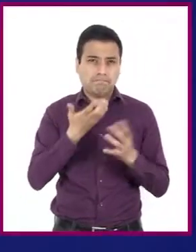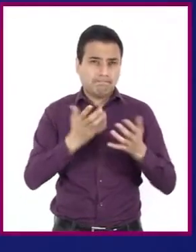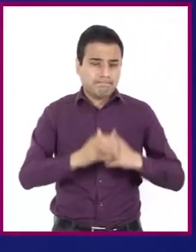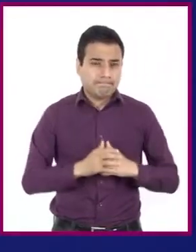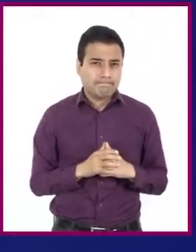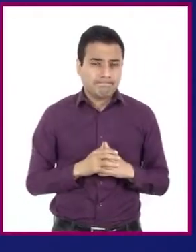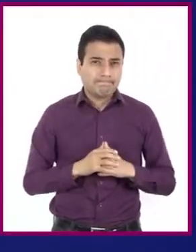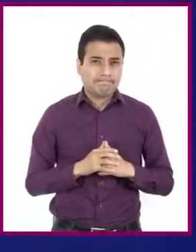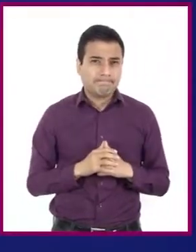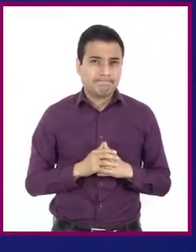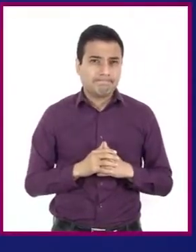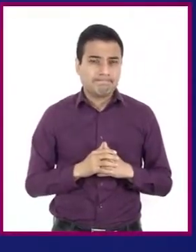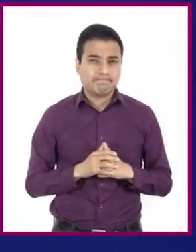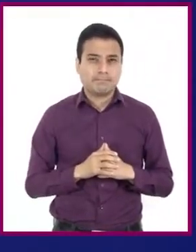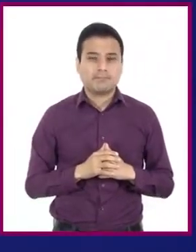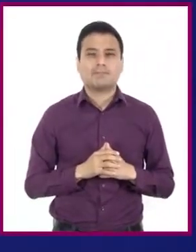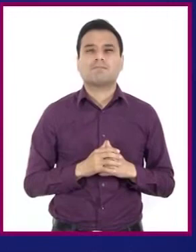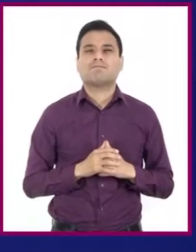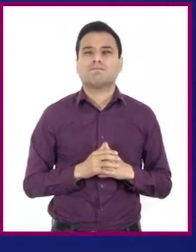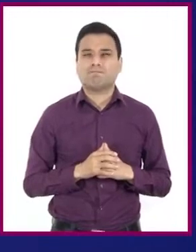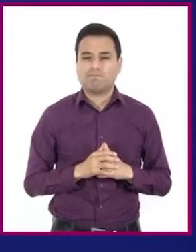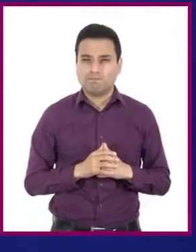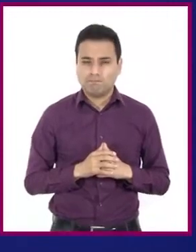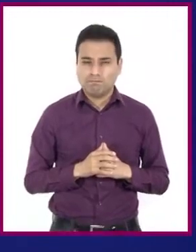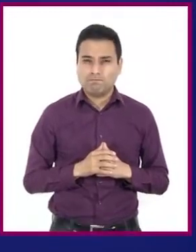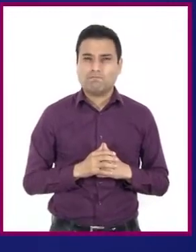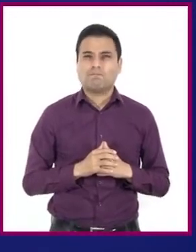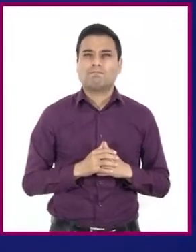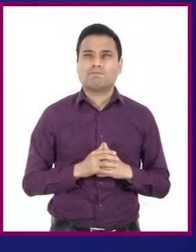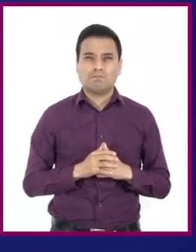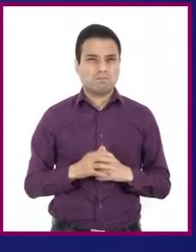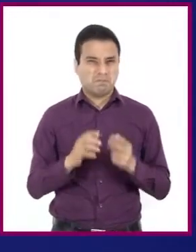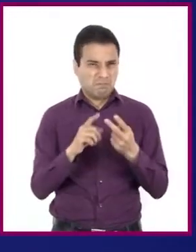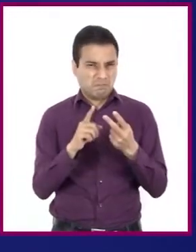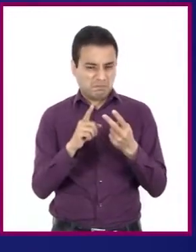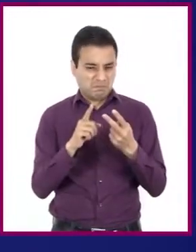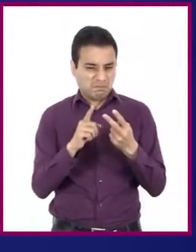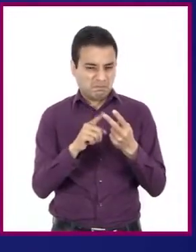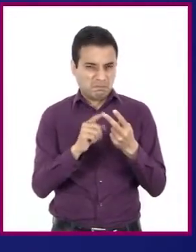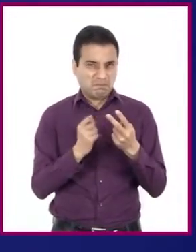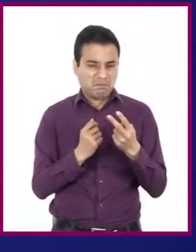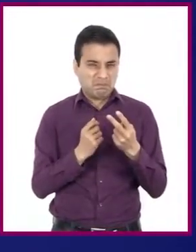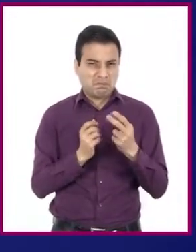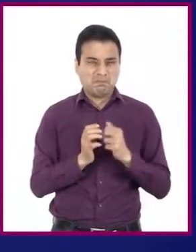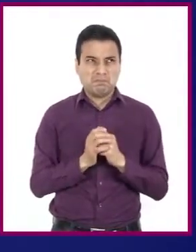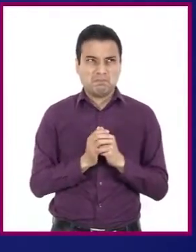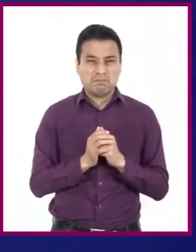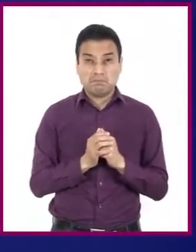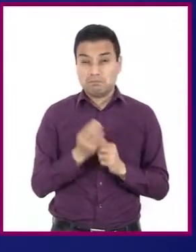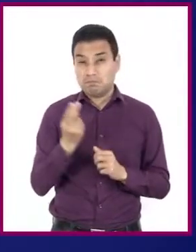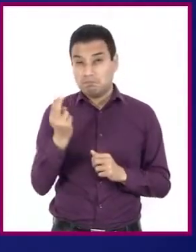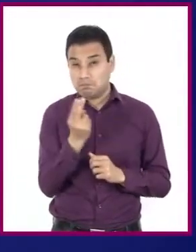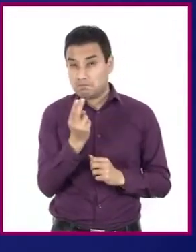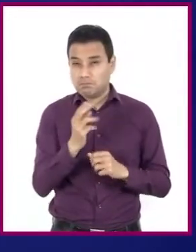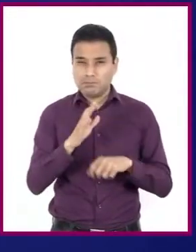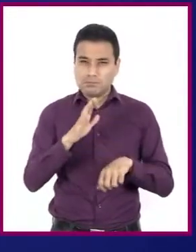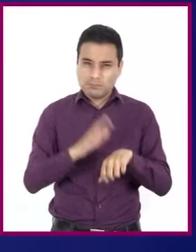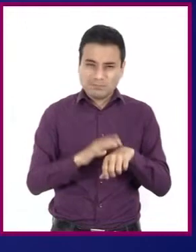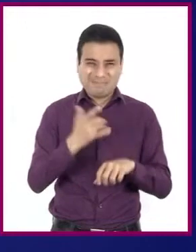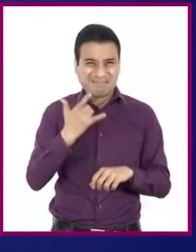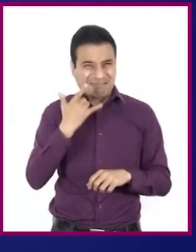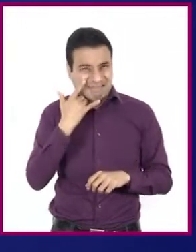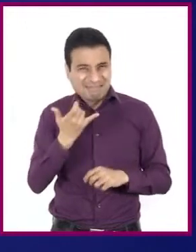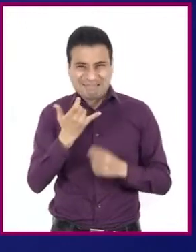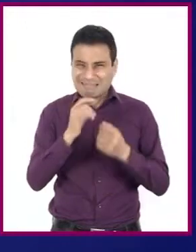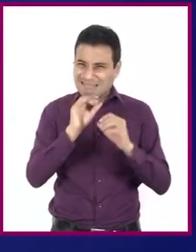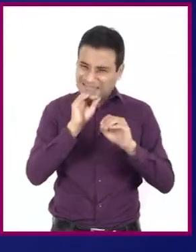imagen. ¿Esto significa que las formas abstractas, como vimos, requieren más esfuerzo y